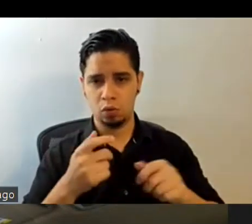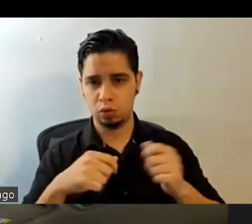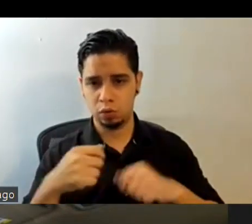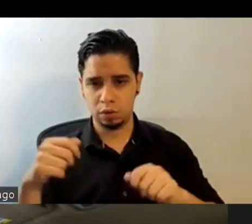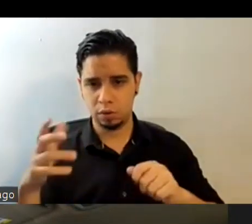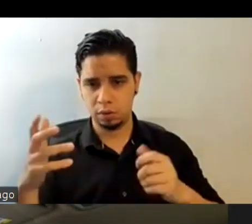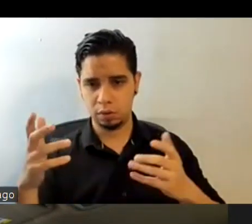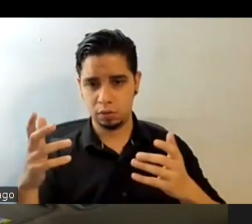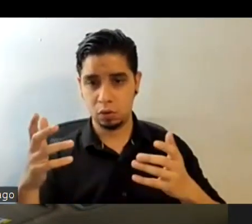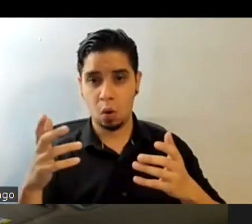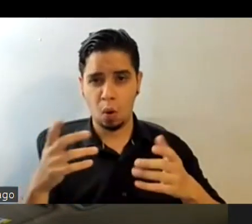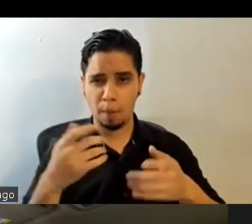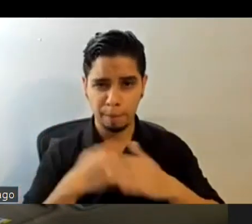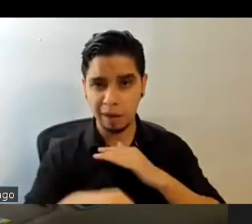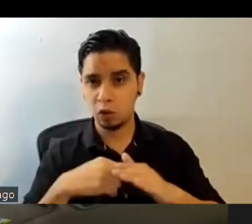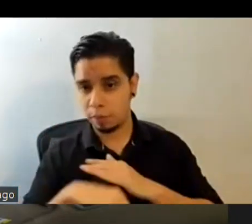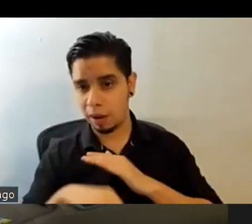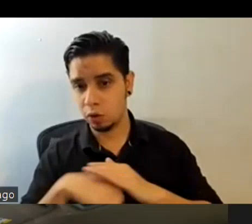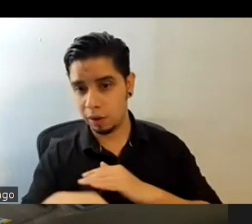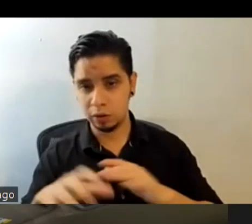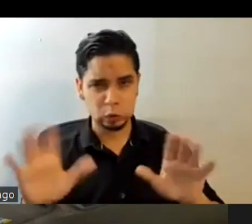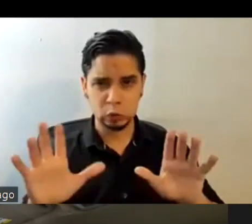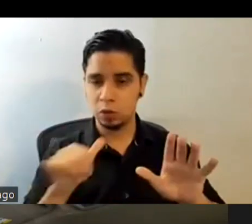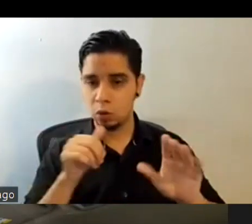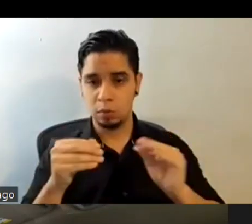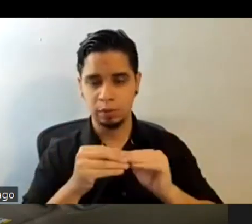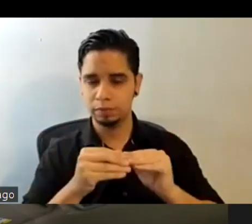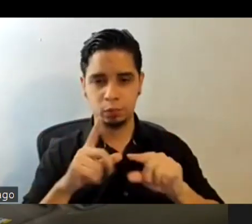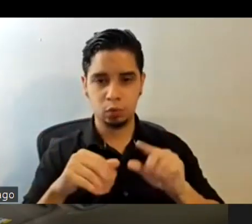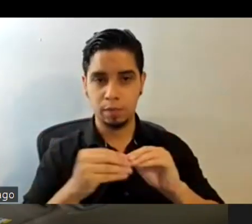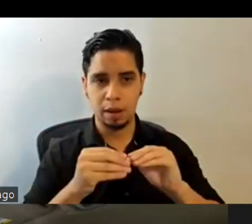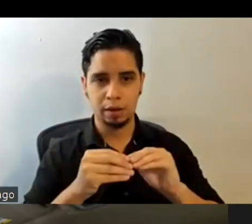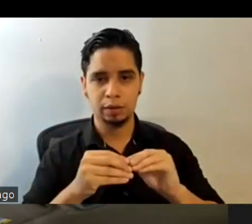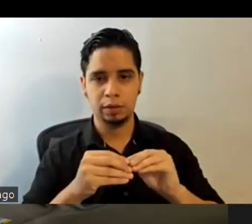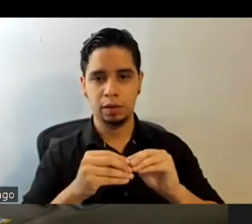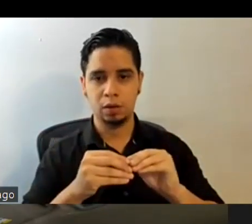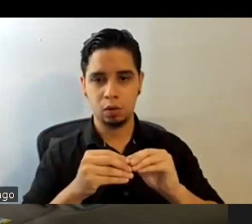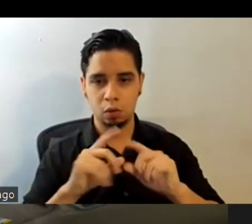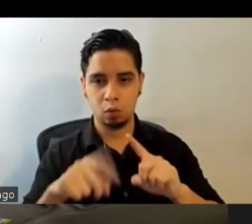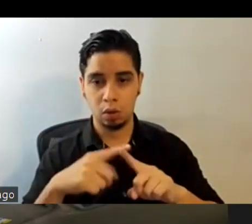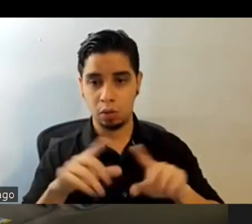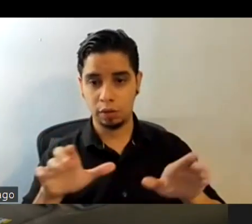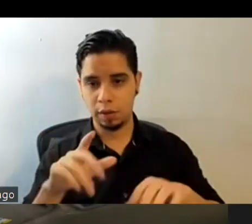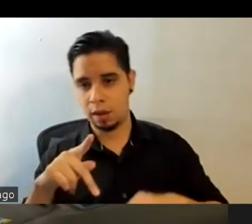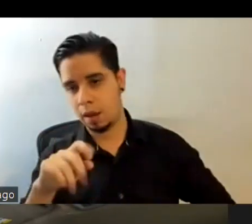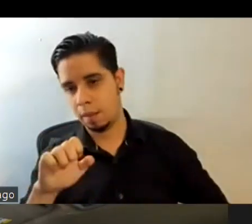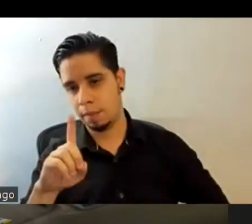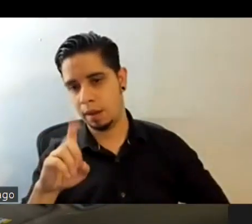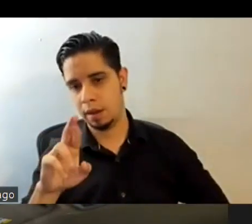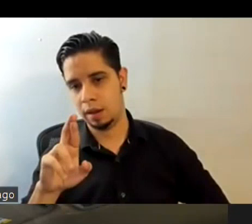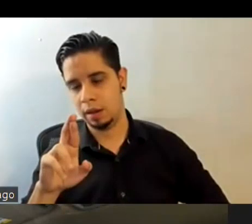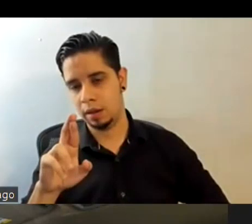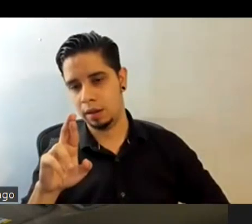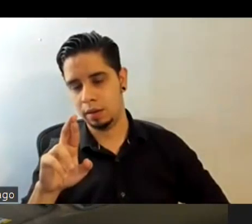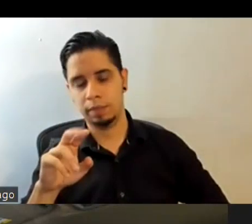hacer tanto parto y de perder tanta noche que dije, yo creo que esto no es para mí. Así que cuando roté en pediatría, pues me gustó mucho por